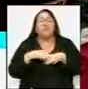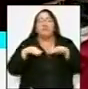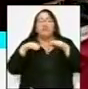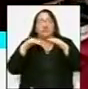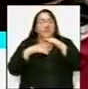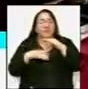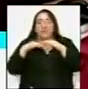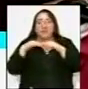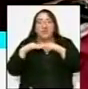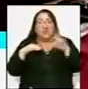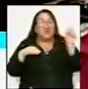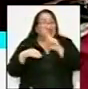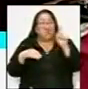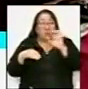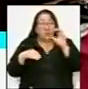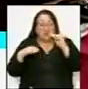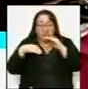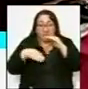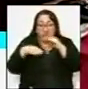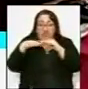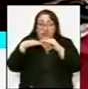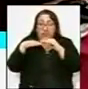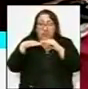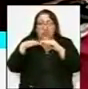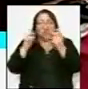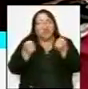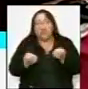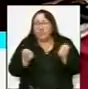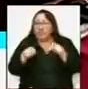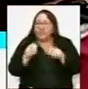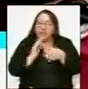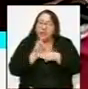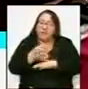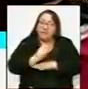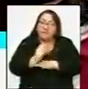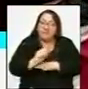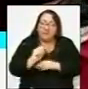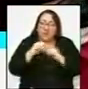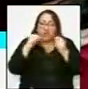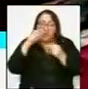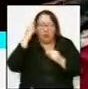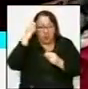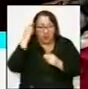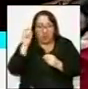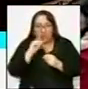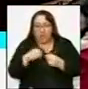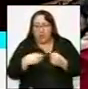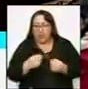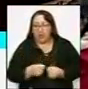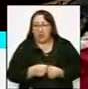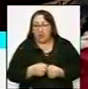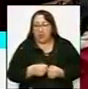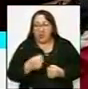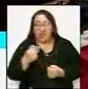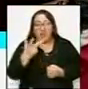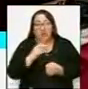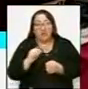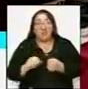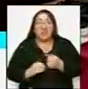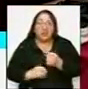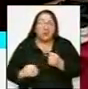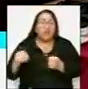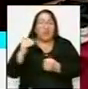de no completar el número mínimo de afiliados, se suspende la inscripción de la organización política, otorgándole 3 meses